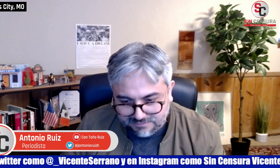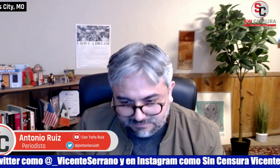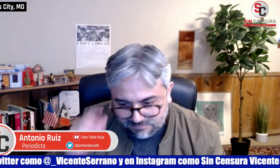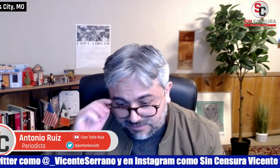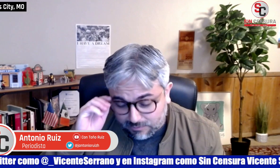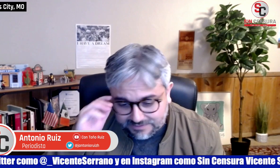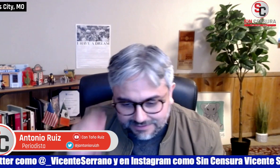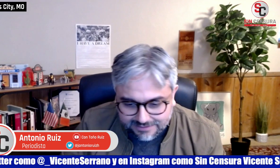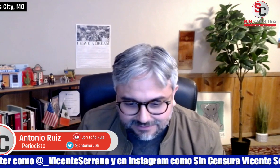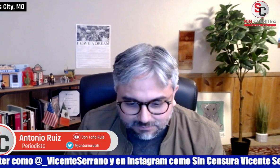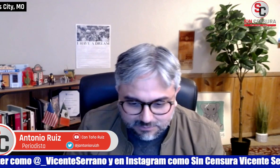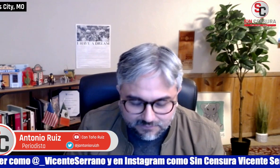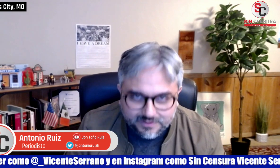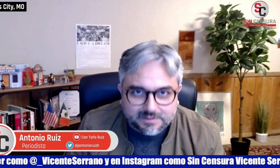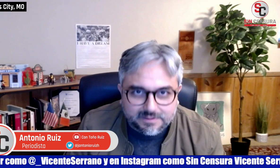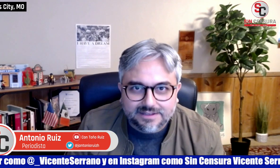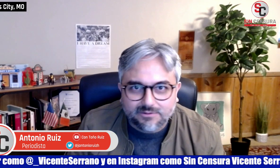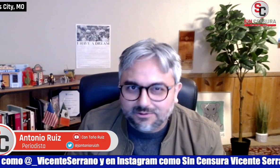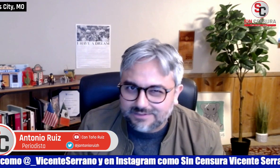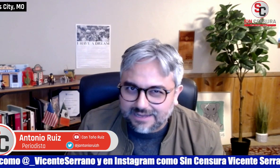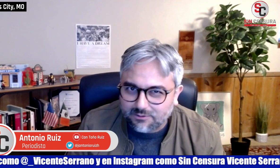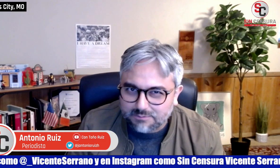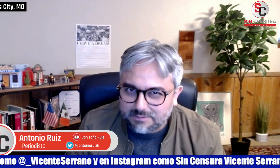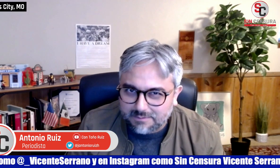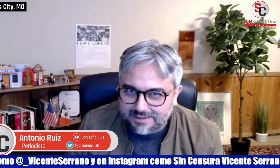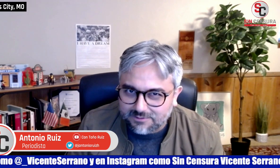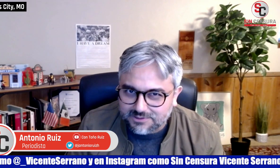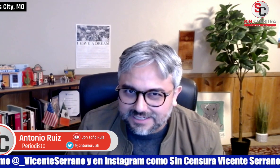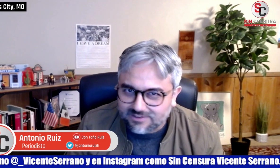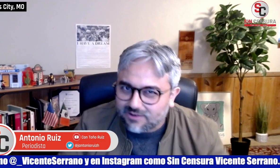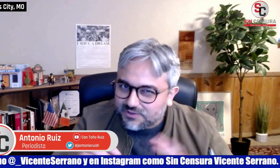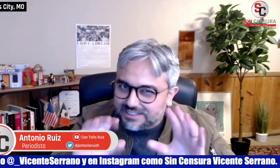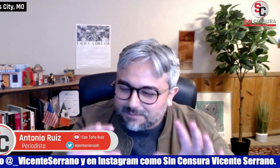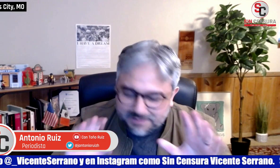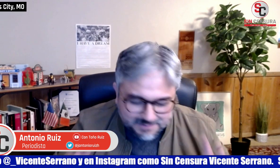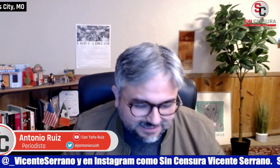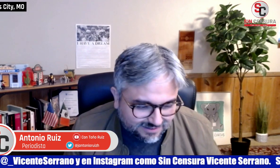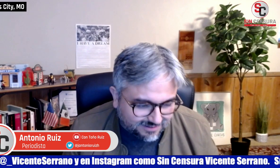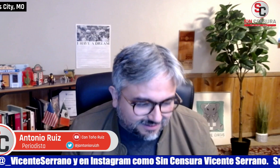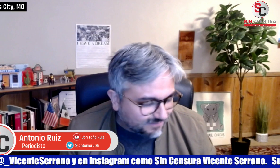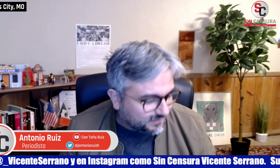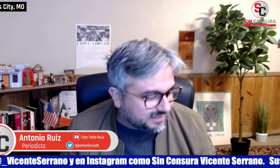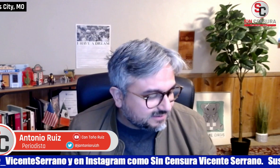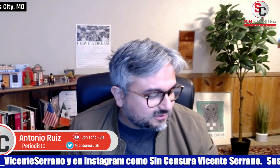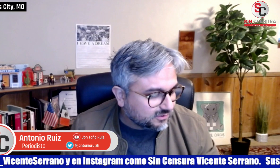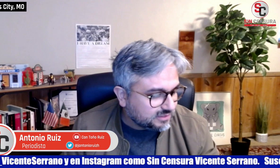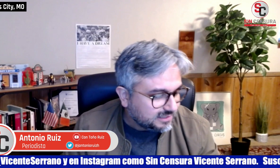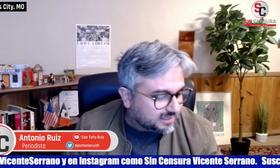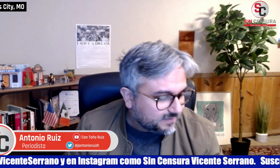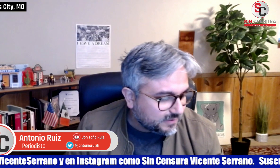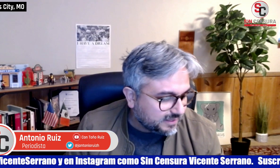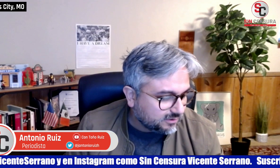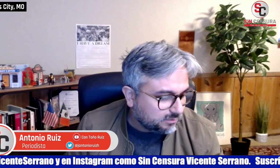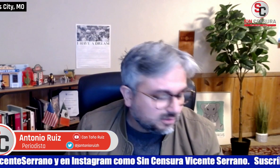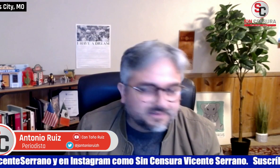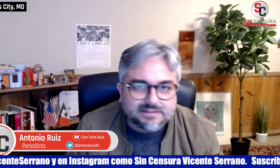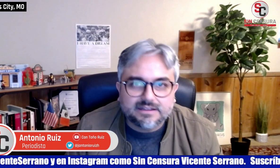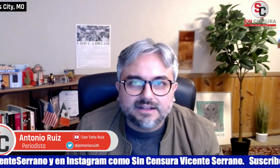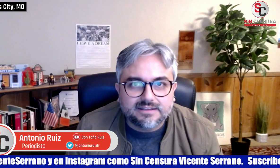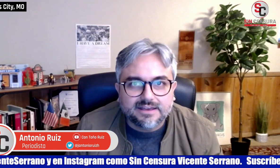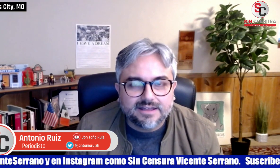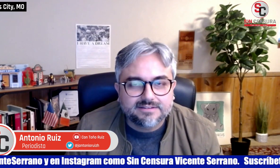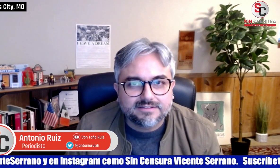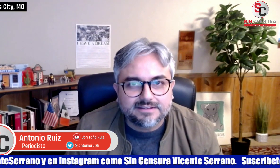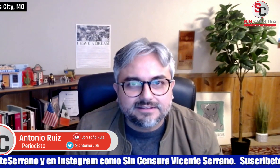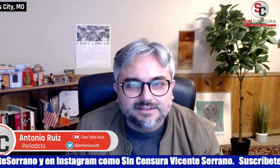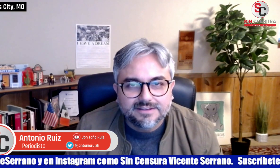es de Yucatán y mi mamá es de Aguascalientes pero se avienta unos tacos mi mamá de cochinita una cochinita pibil deliciosa y ahora que nos vino